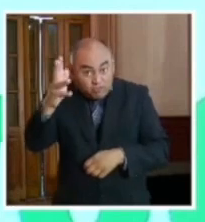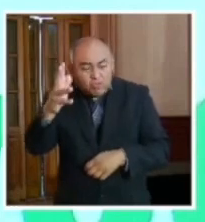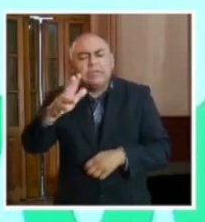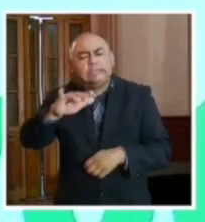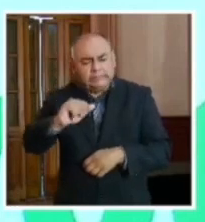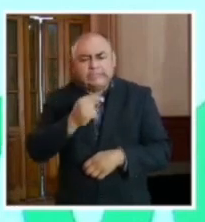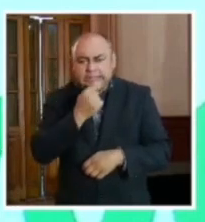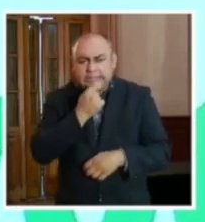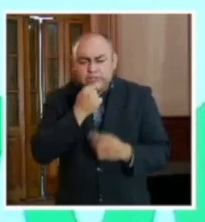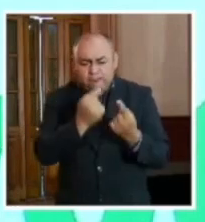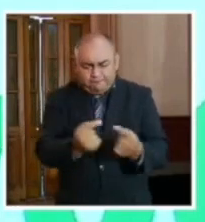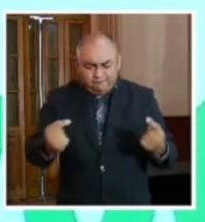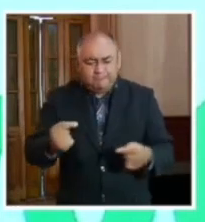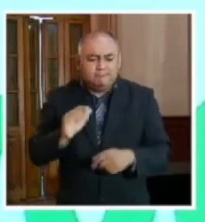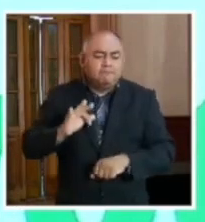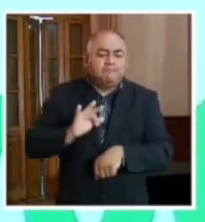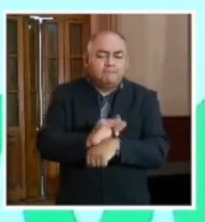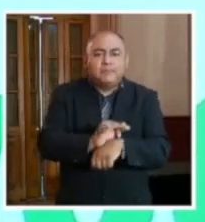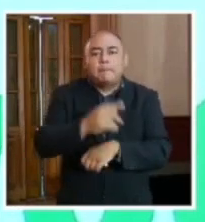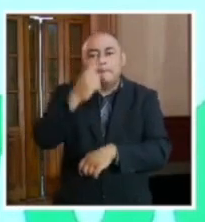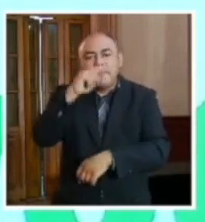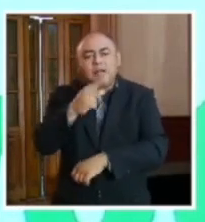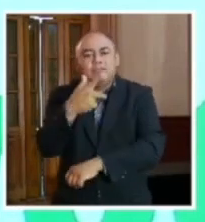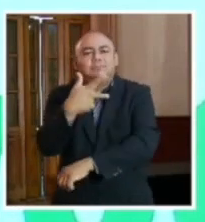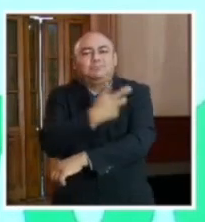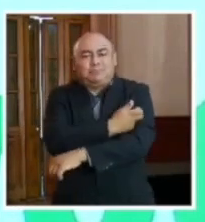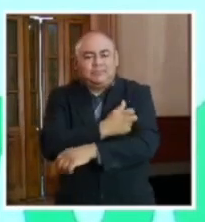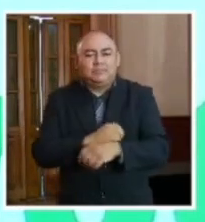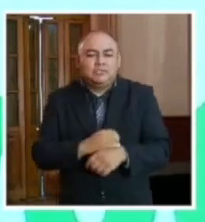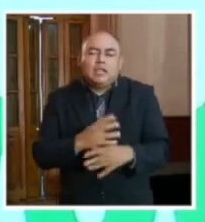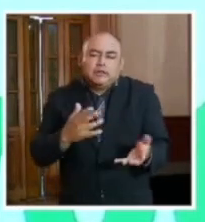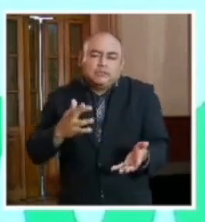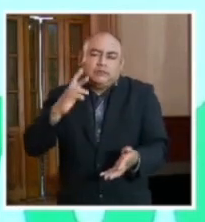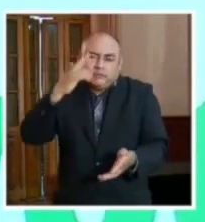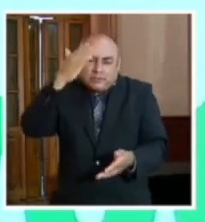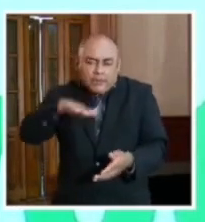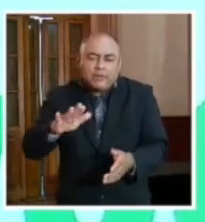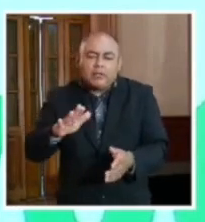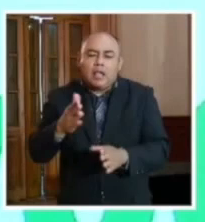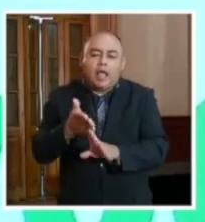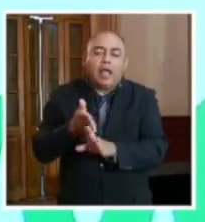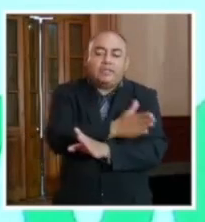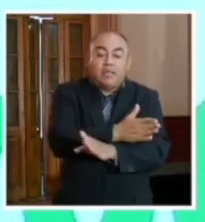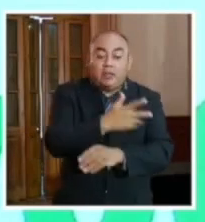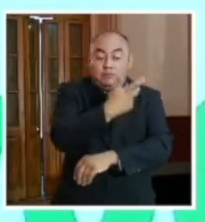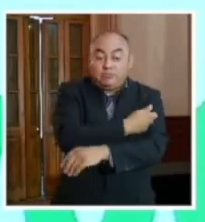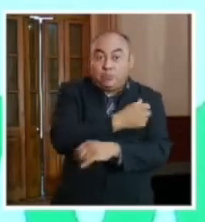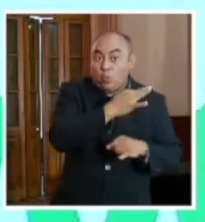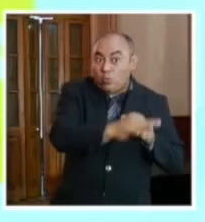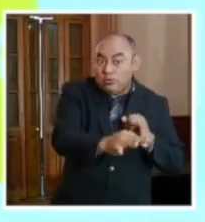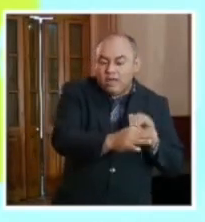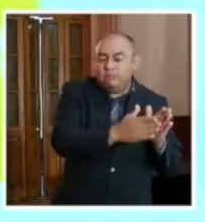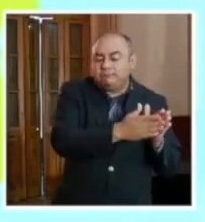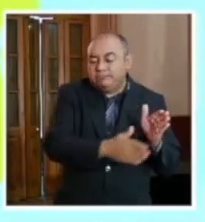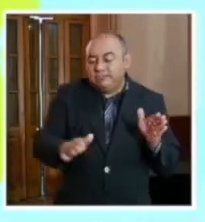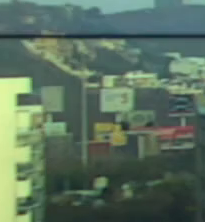aquellos niños que ya hayan transcurrido el tiempo suficiente para poder aplicar esta dosis